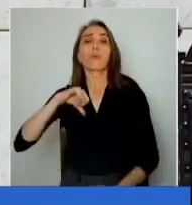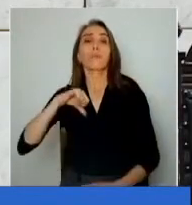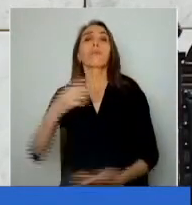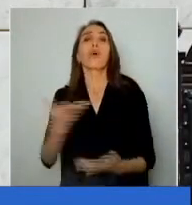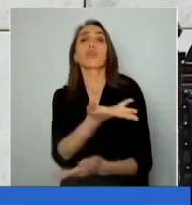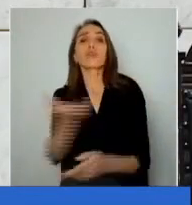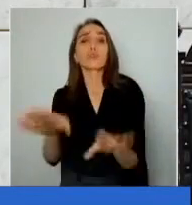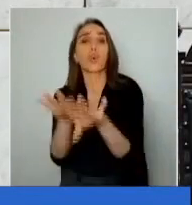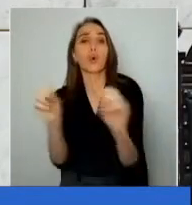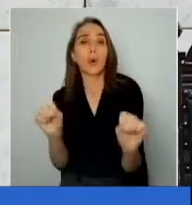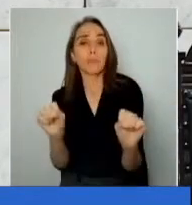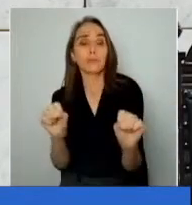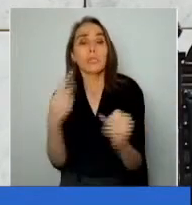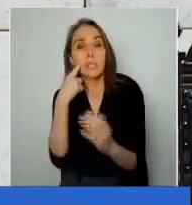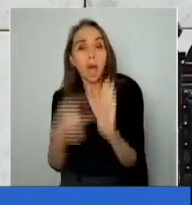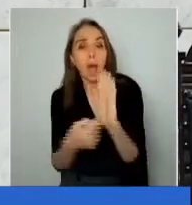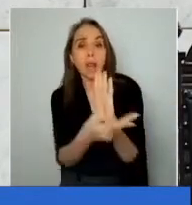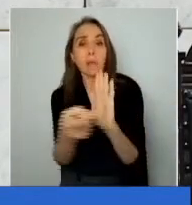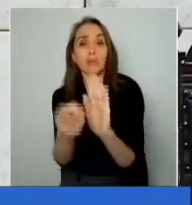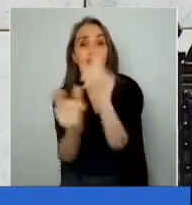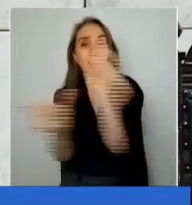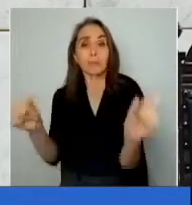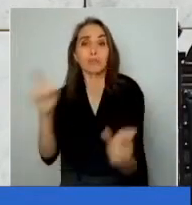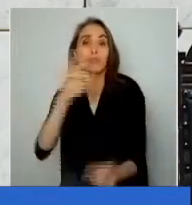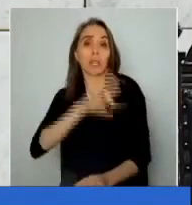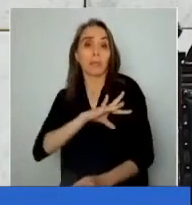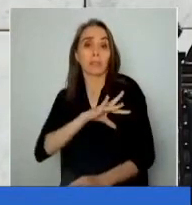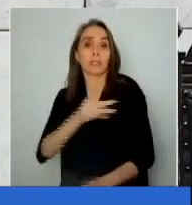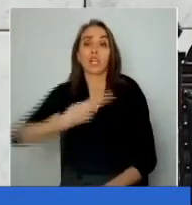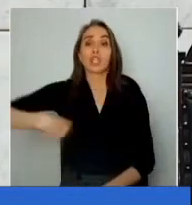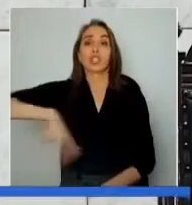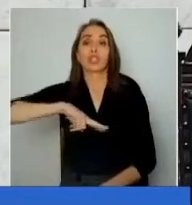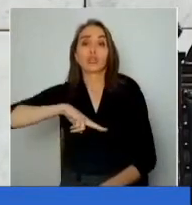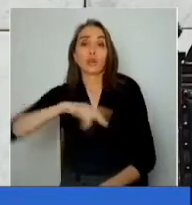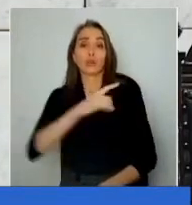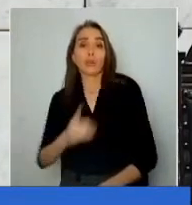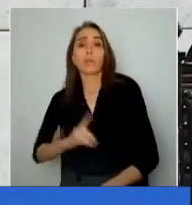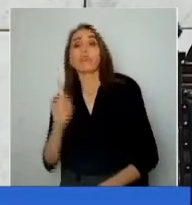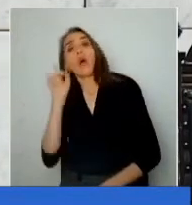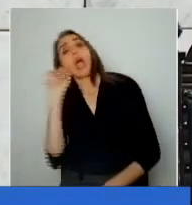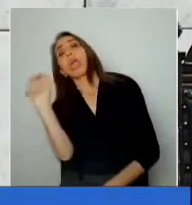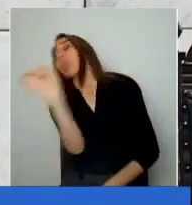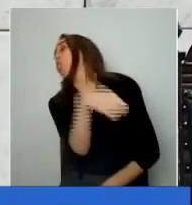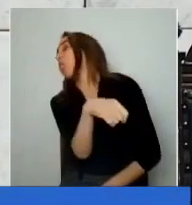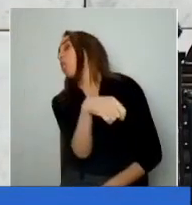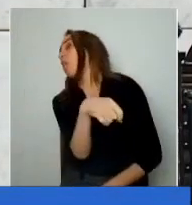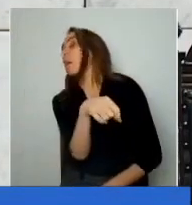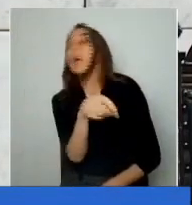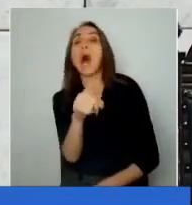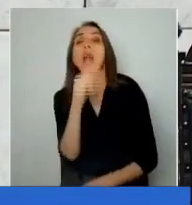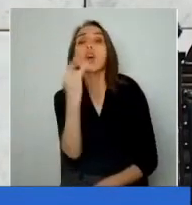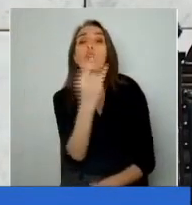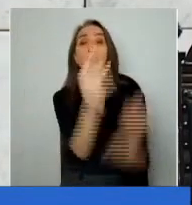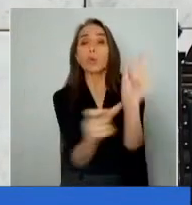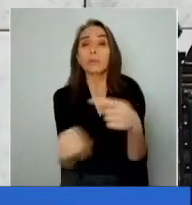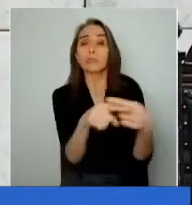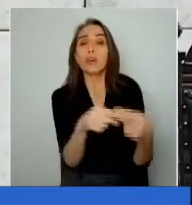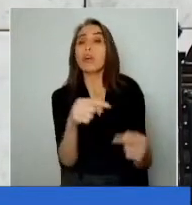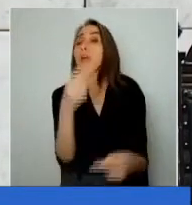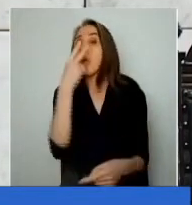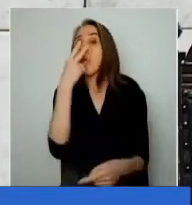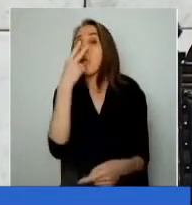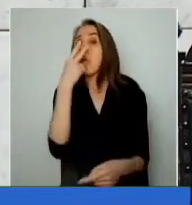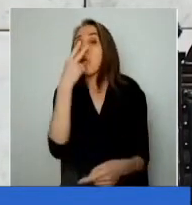a Chile que no somos indiferentes a las urgencias sociales independiente de nuestros colores políticos